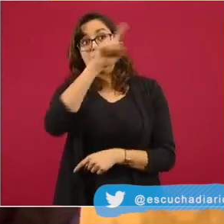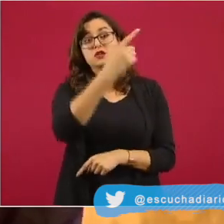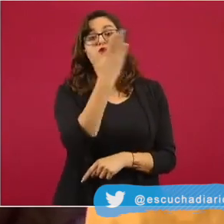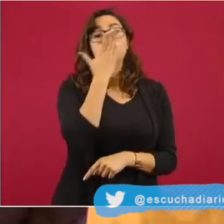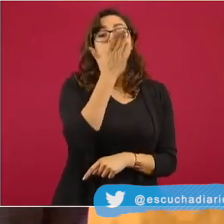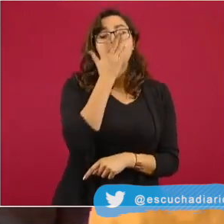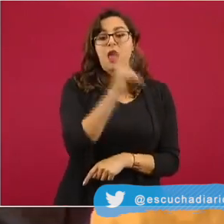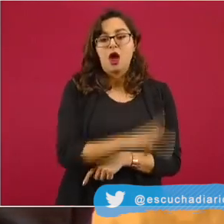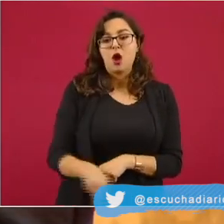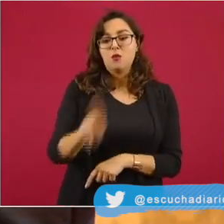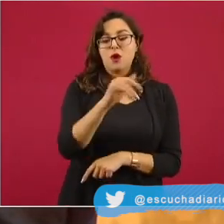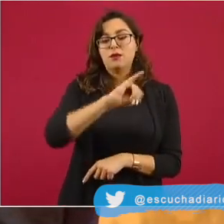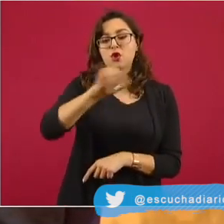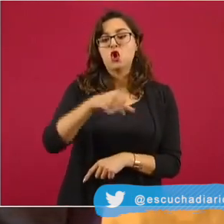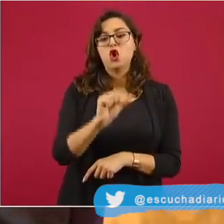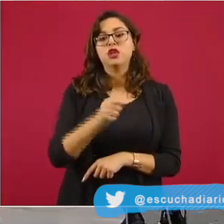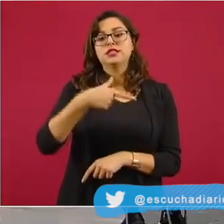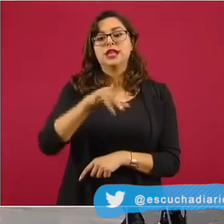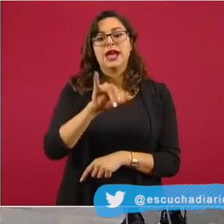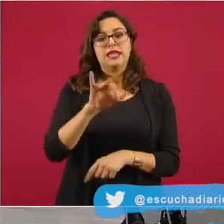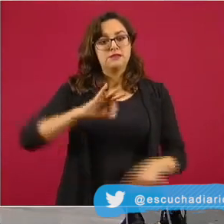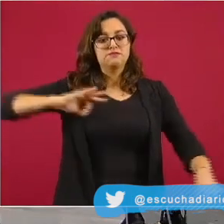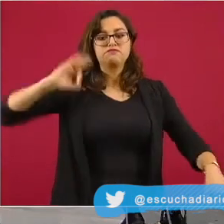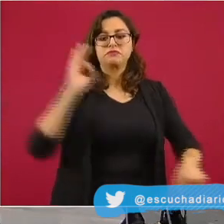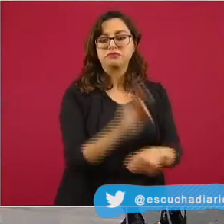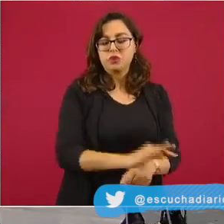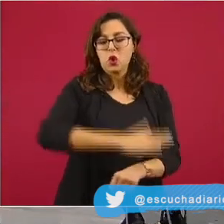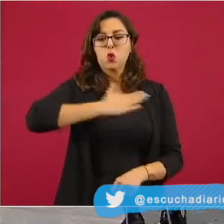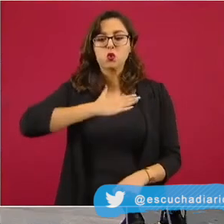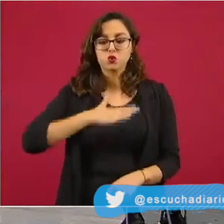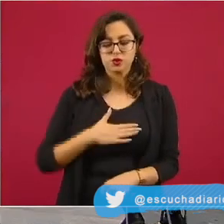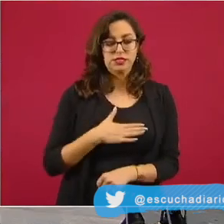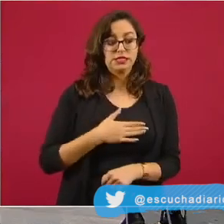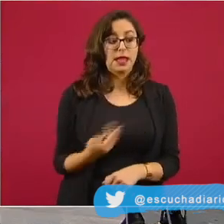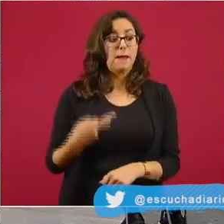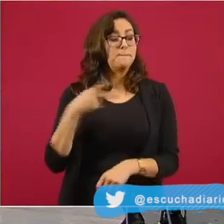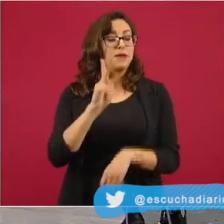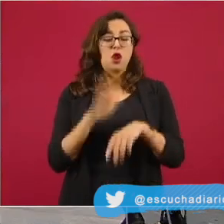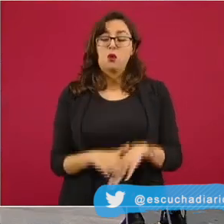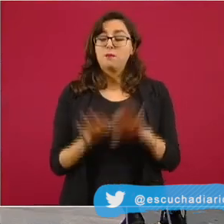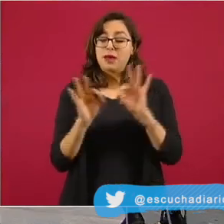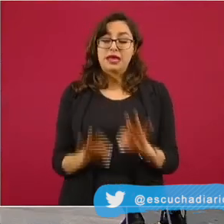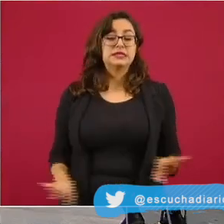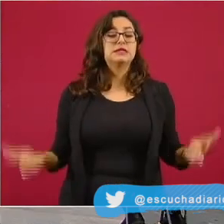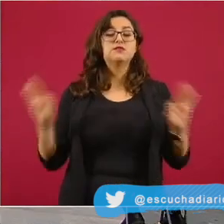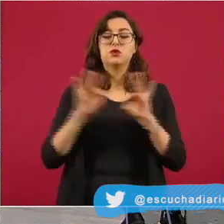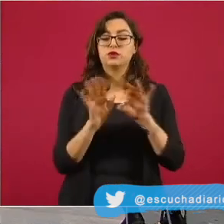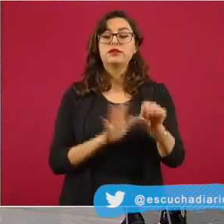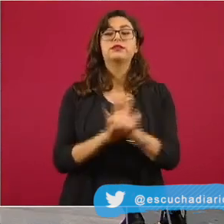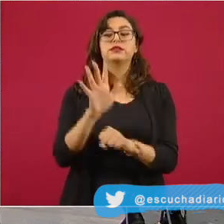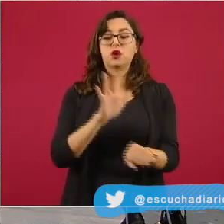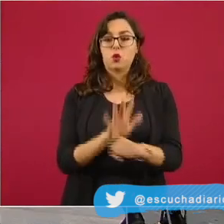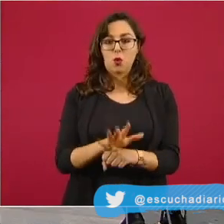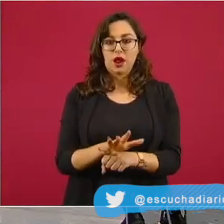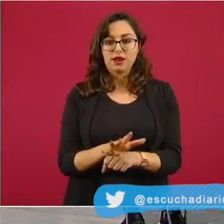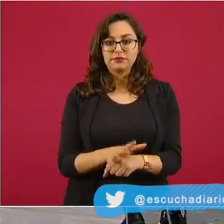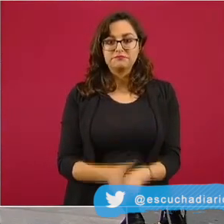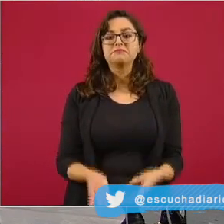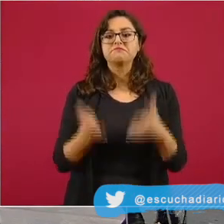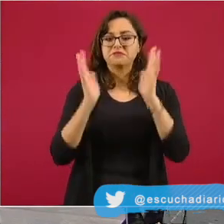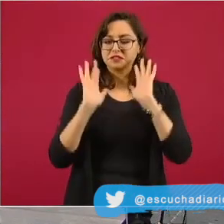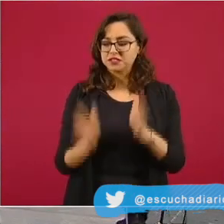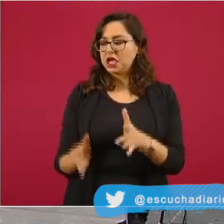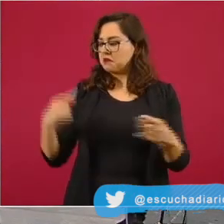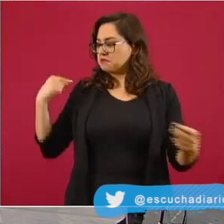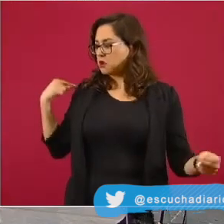Sonora, entre otras acciones. Pero lo más importante es que ya están sentadas las bases